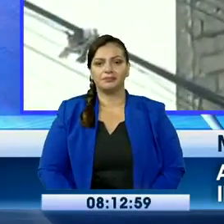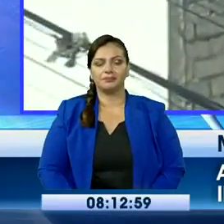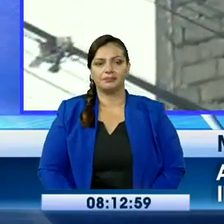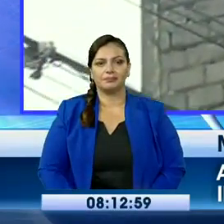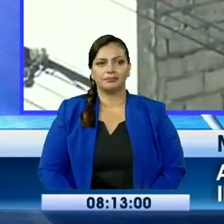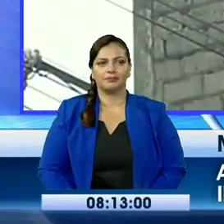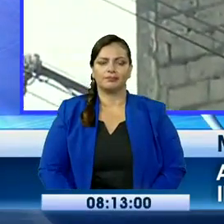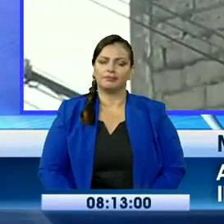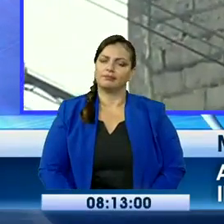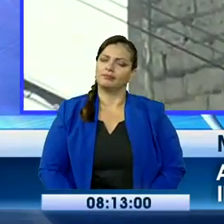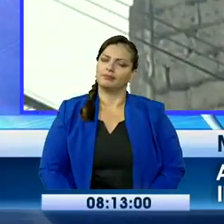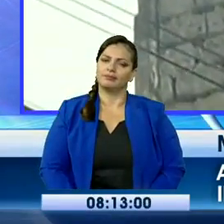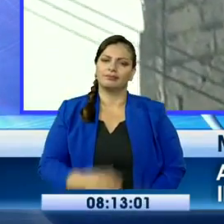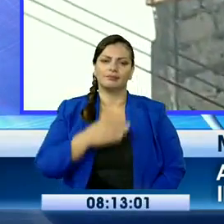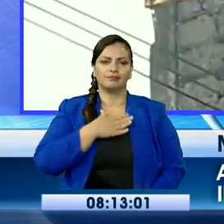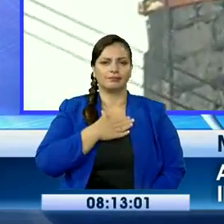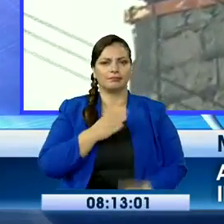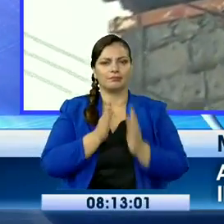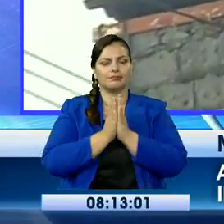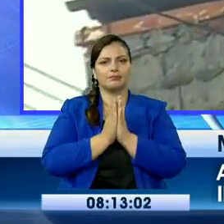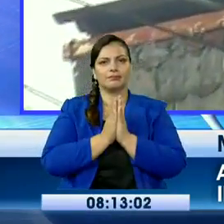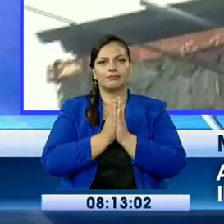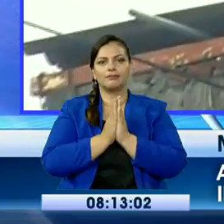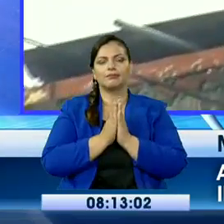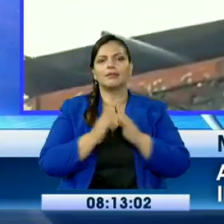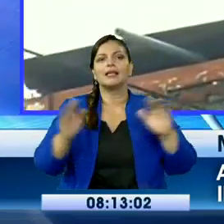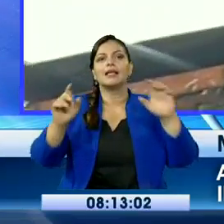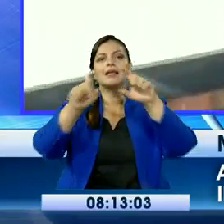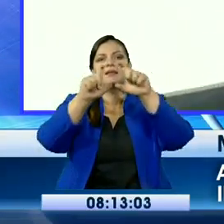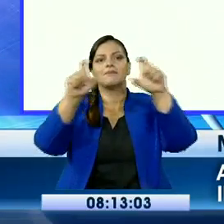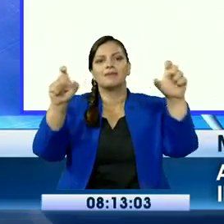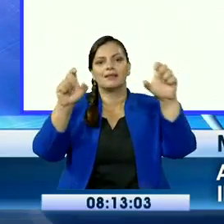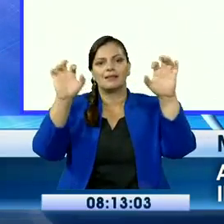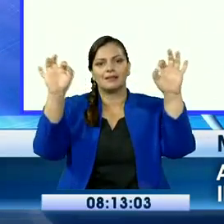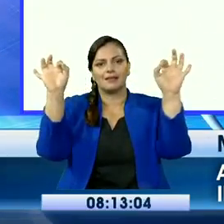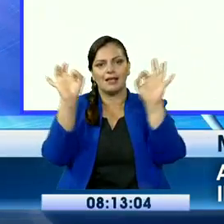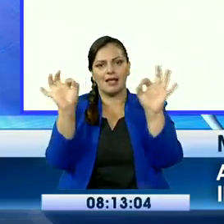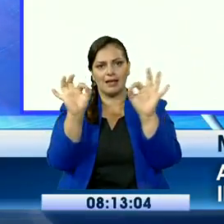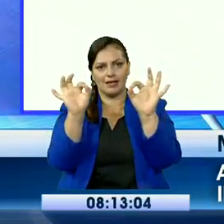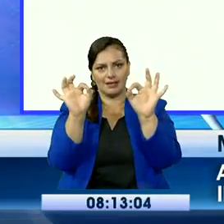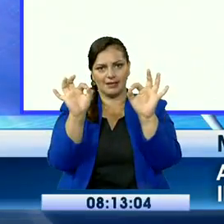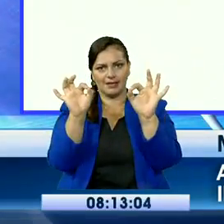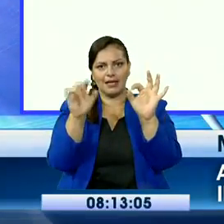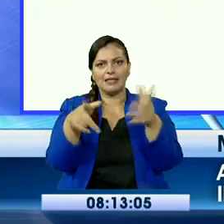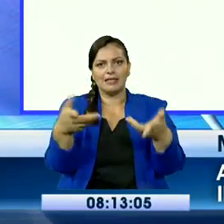la presencia de la empresa eléctrica con sus carros